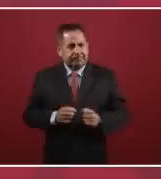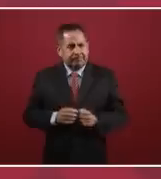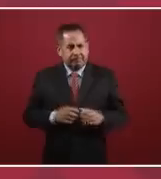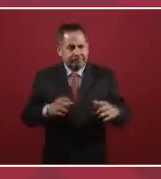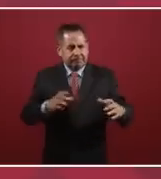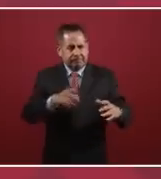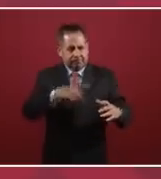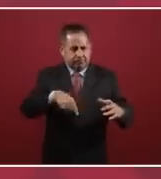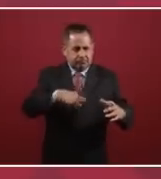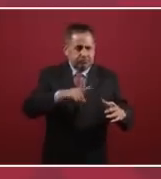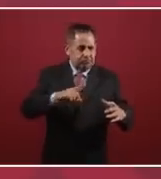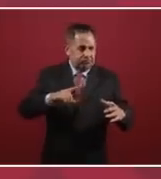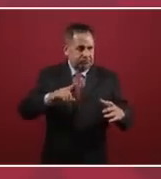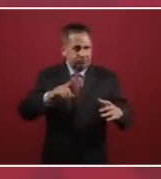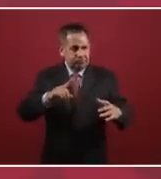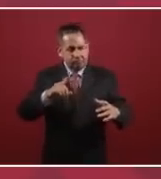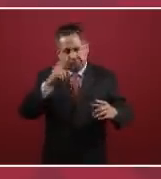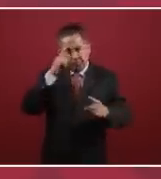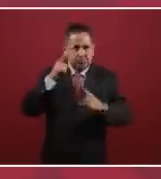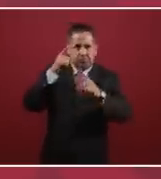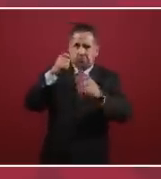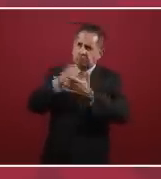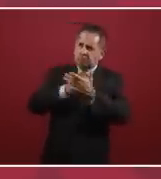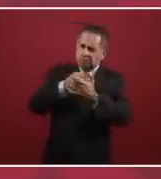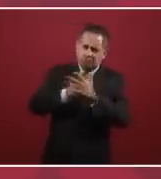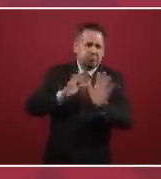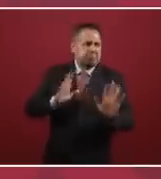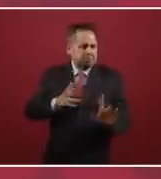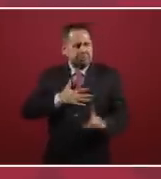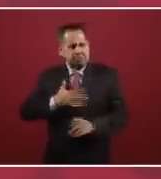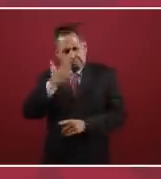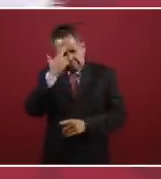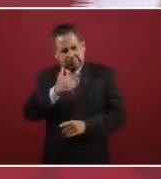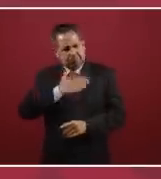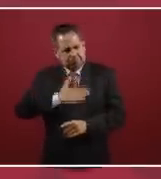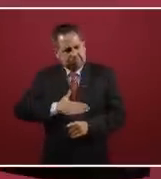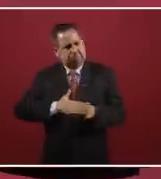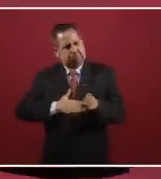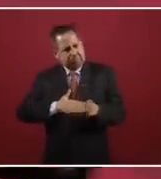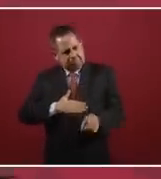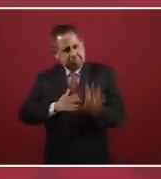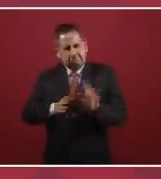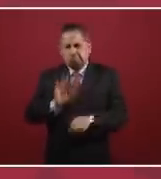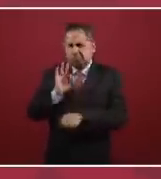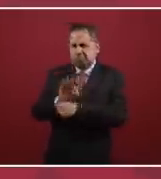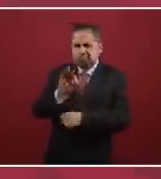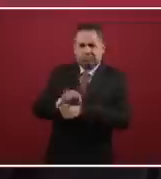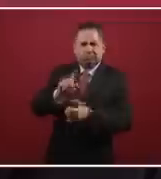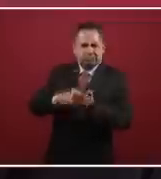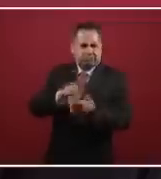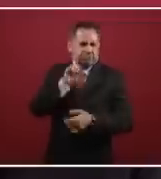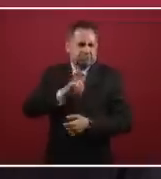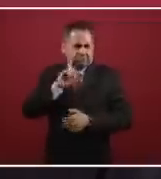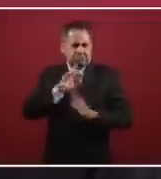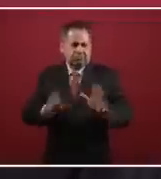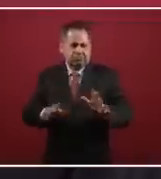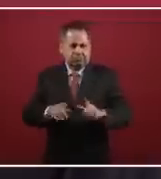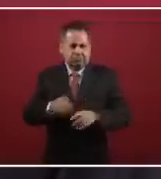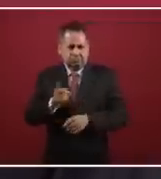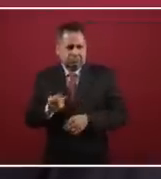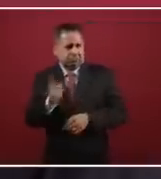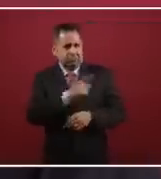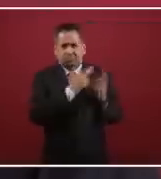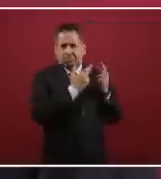una causa justa, en este caso la defensa de las mujeres, con la